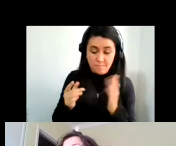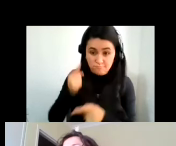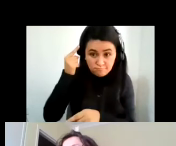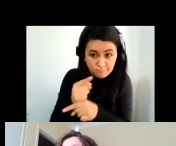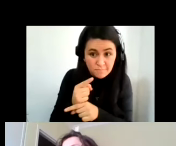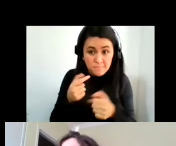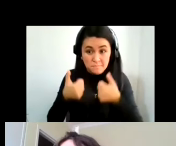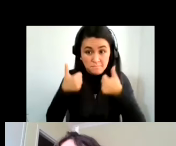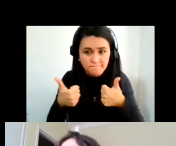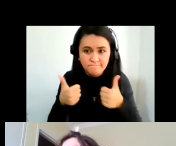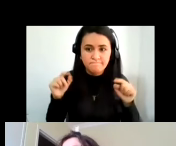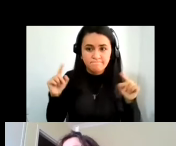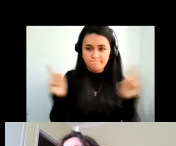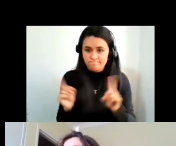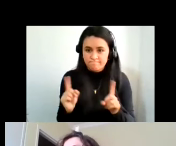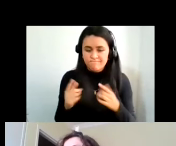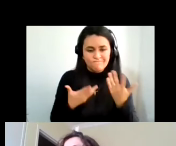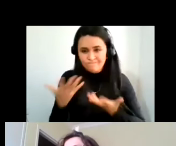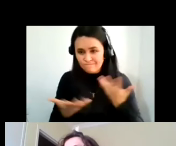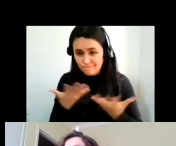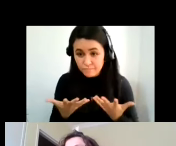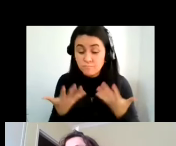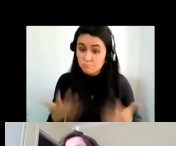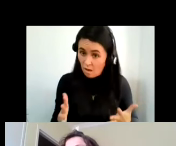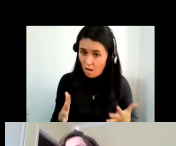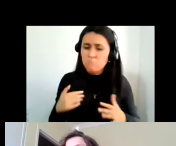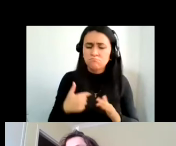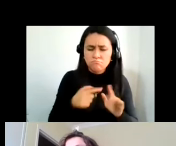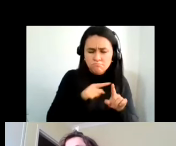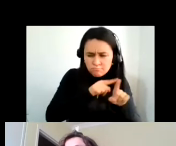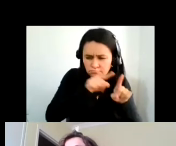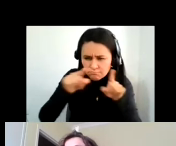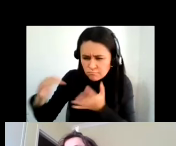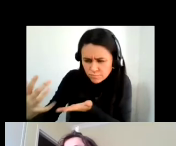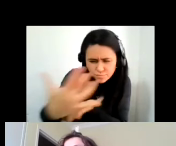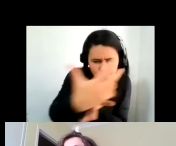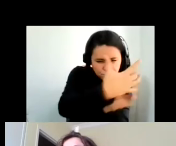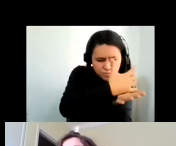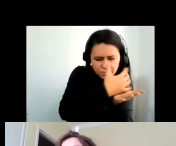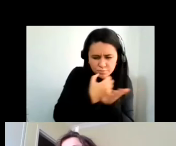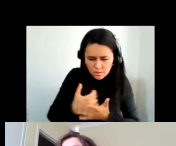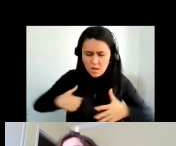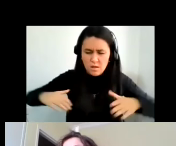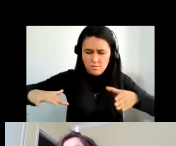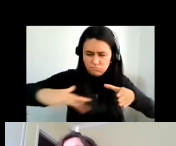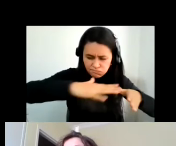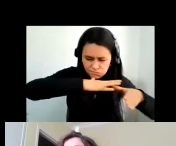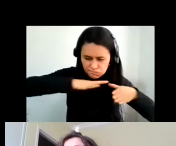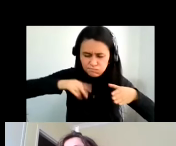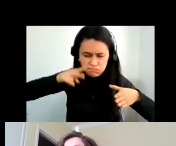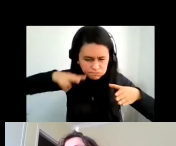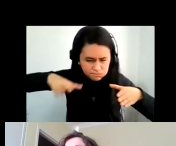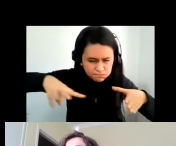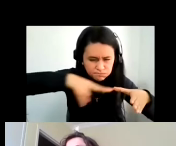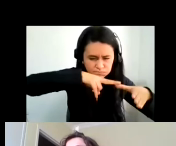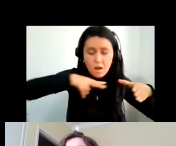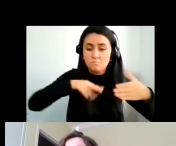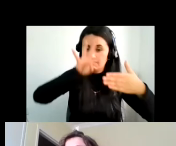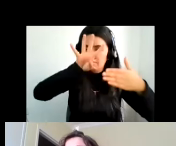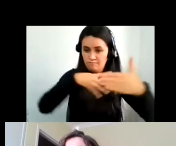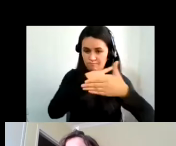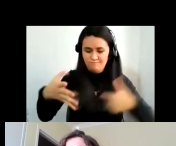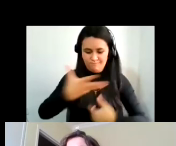que luego de revisar este marco conceptual y el manual que estamos en proceso de elaborar aquí en la sede,